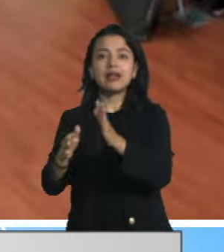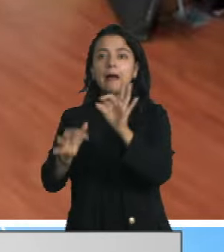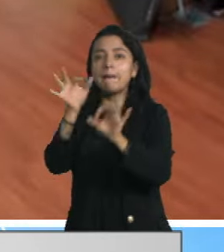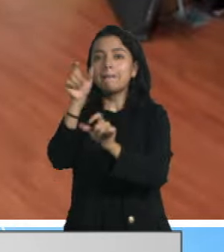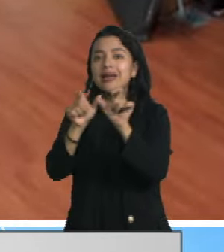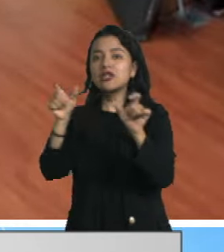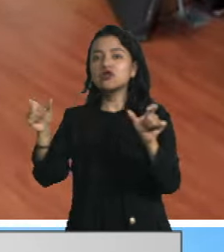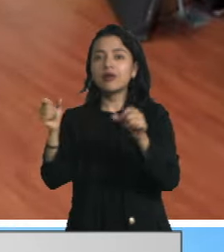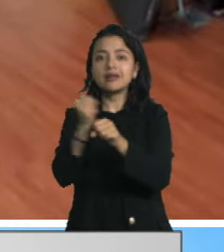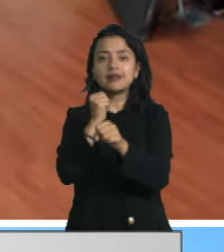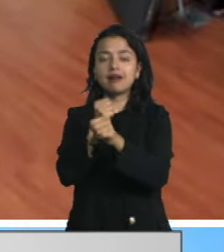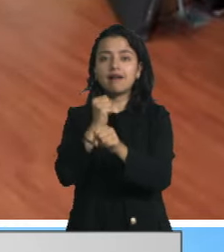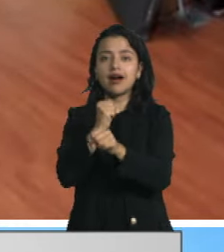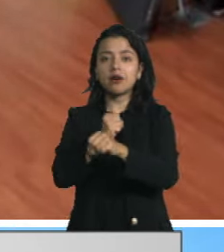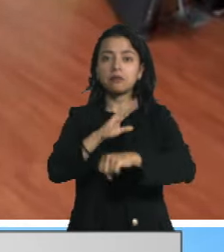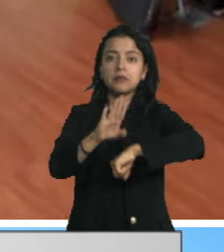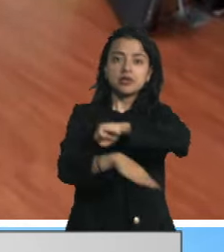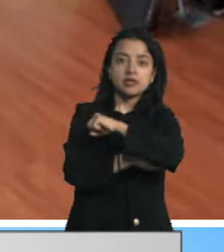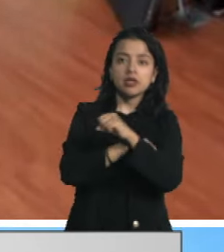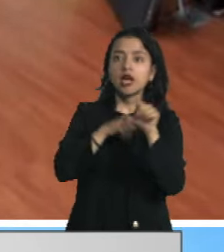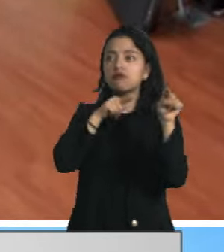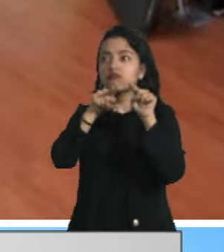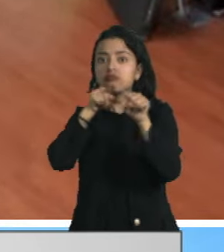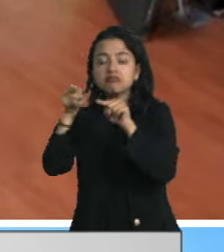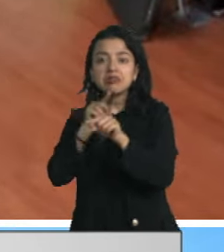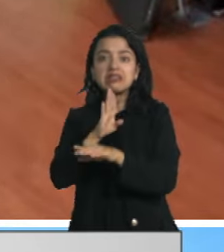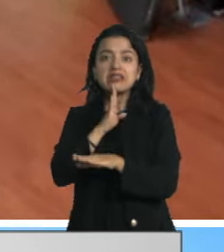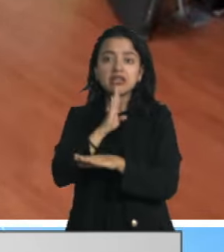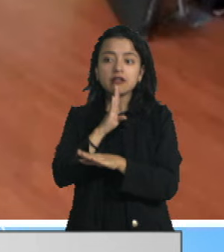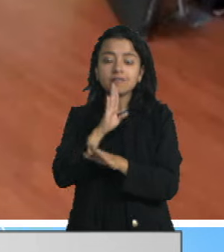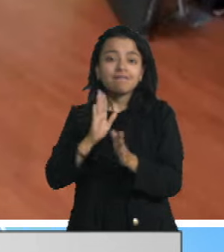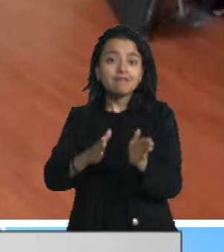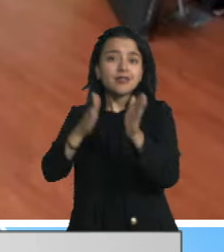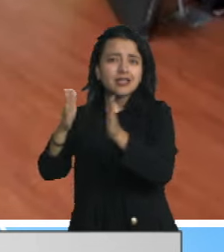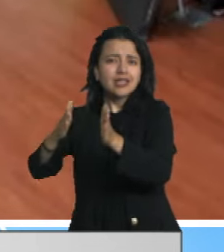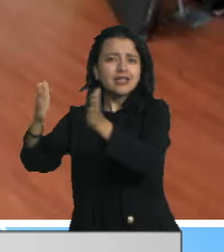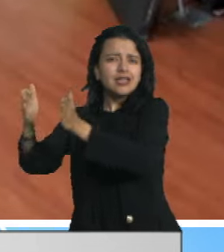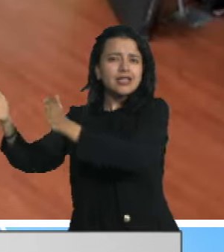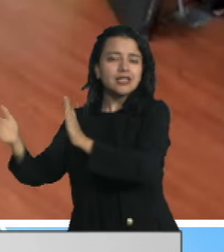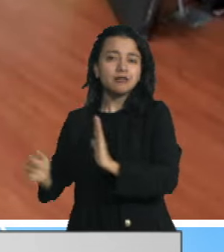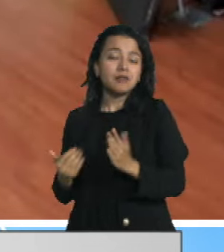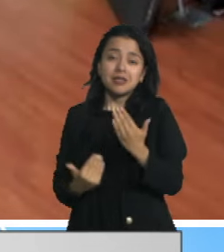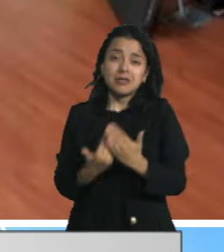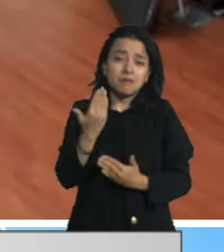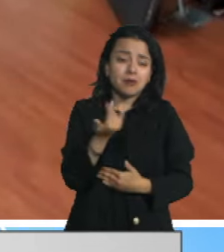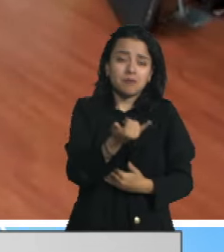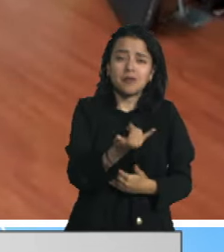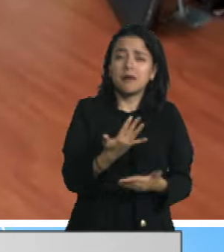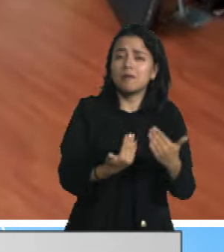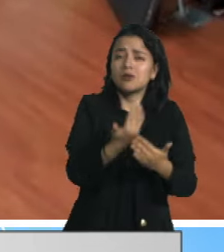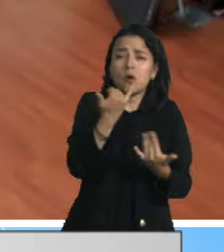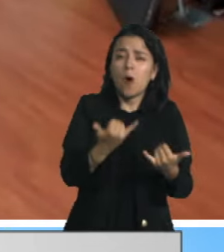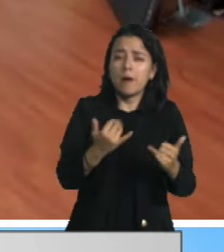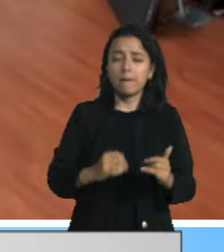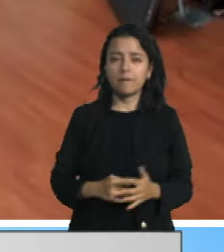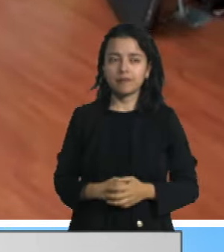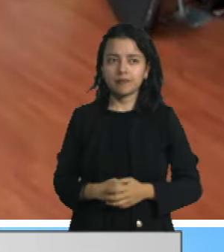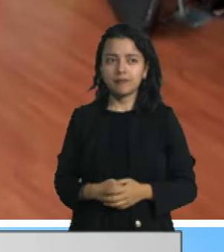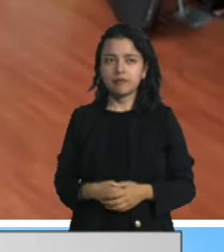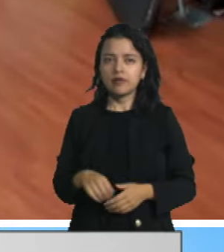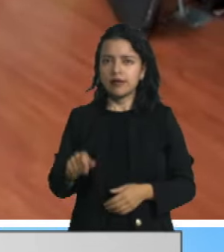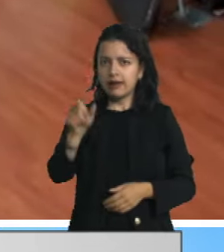quienes van a declarar estos tres ciudadanos. Así es que esto hasta ahora comienza. También la Fiscalía General de la Nación ha mencionado a César